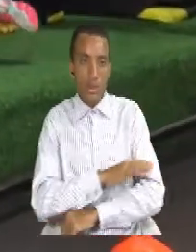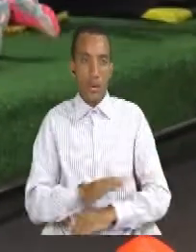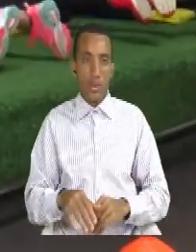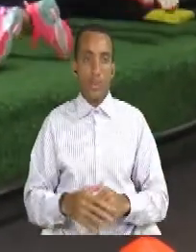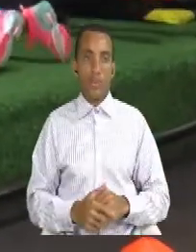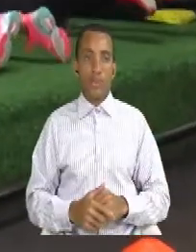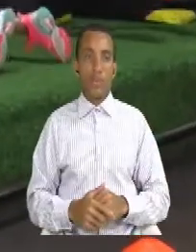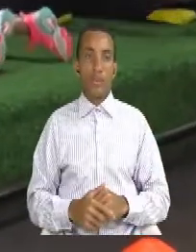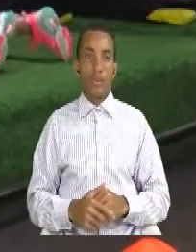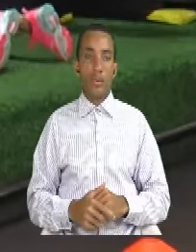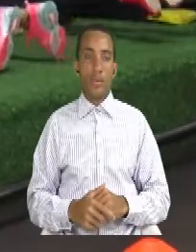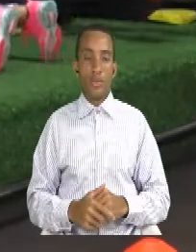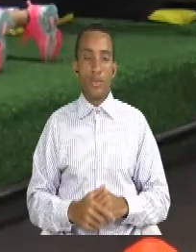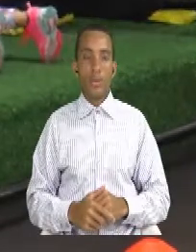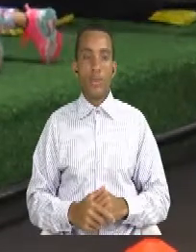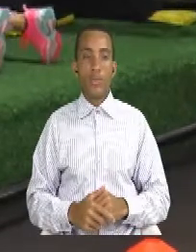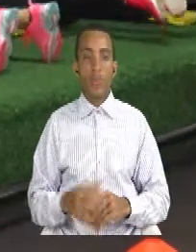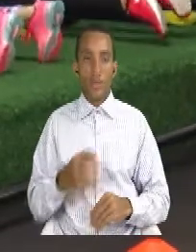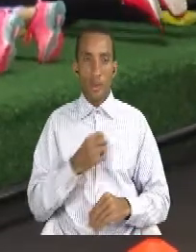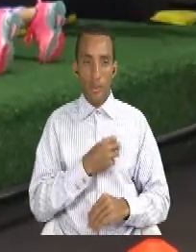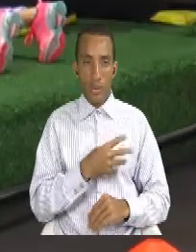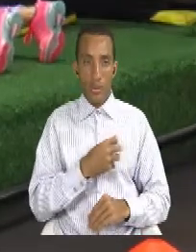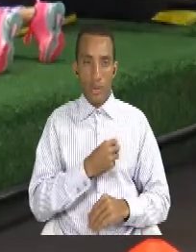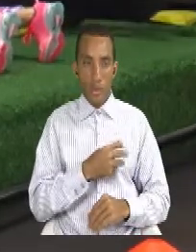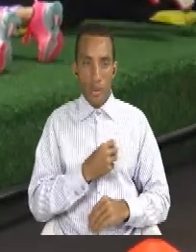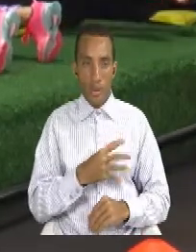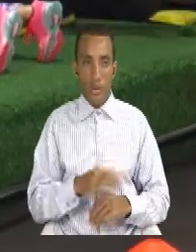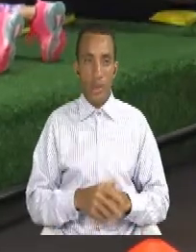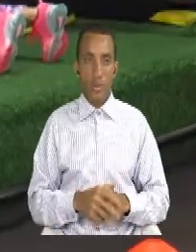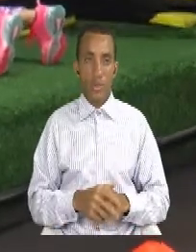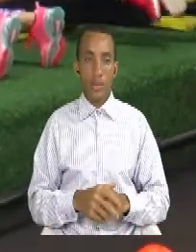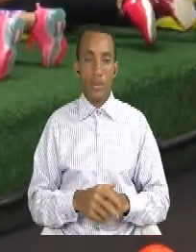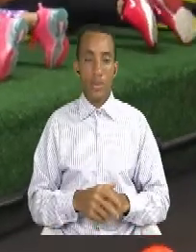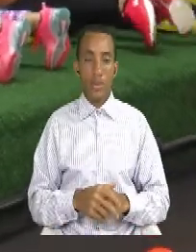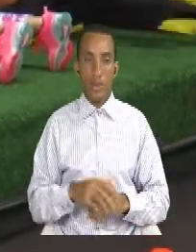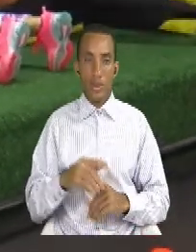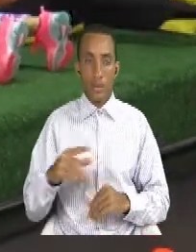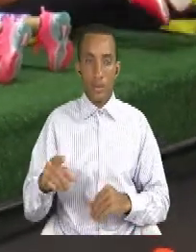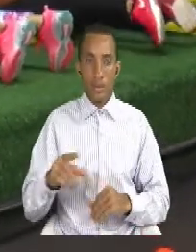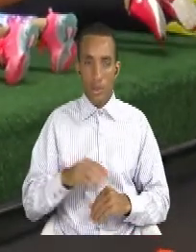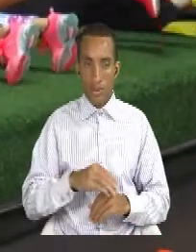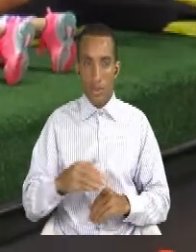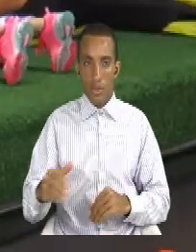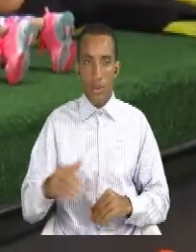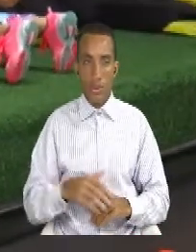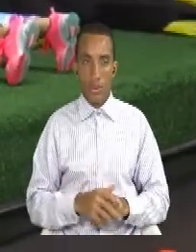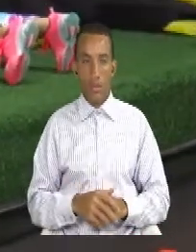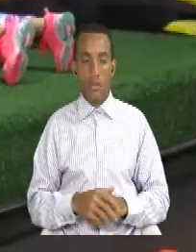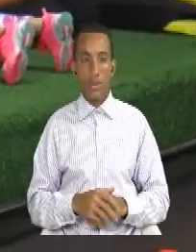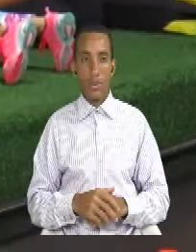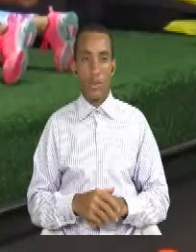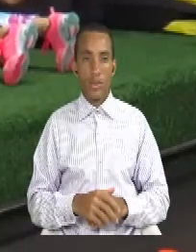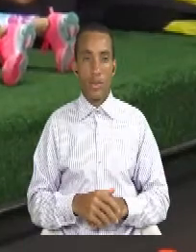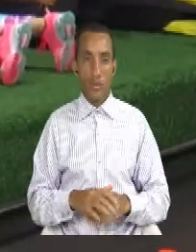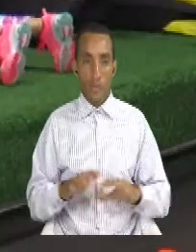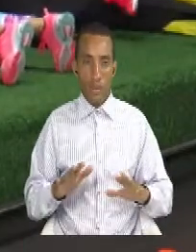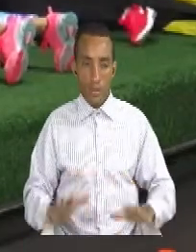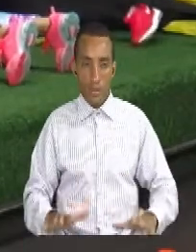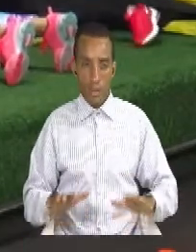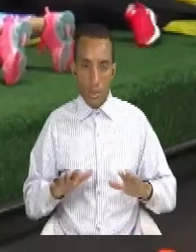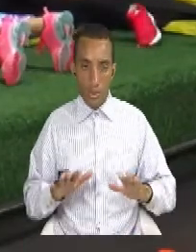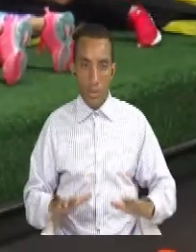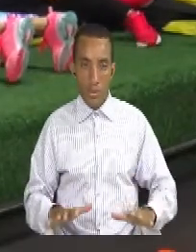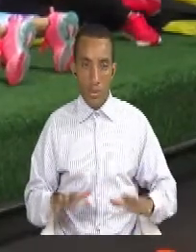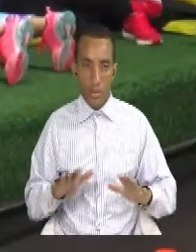brazo. Sumo un trayecto de cardio, un trayecto de pliometría corto que toca los conos. Y después hice push-up, que ya es un trabajo